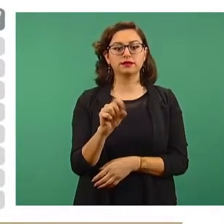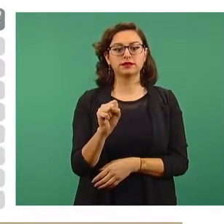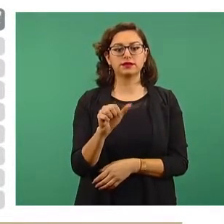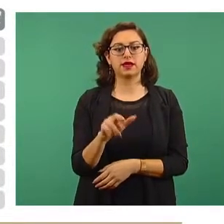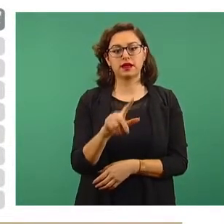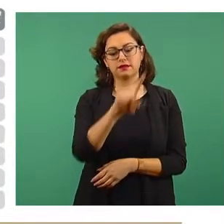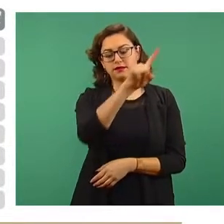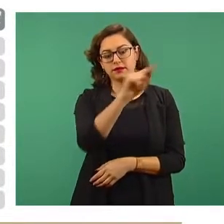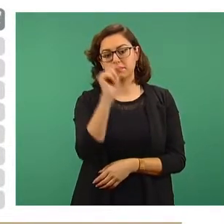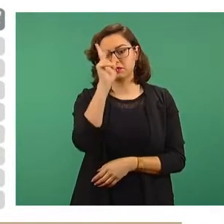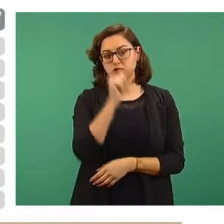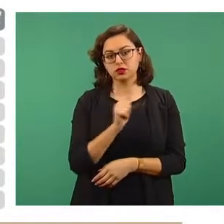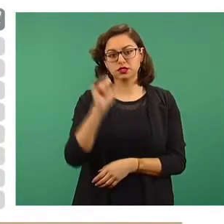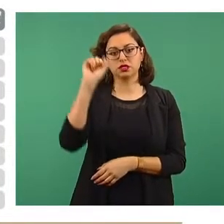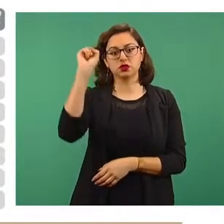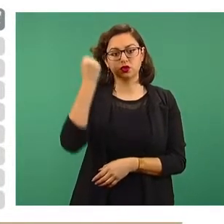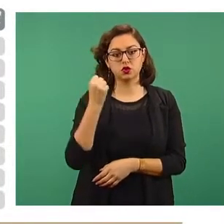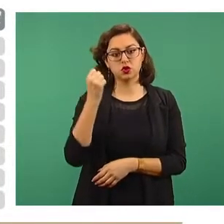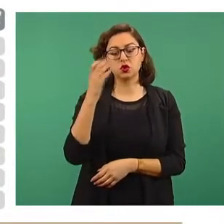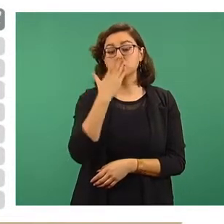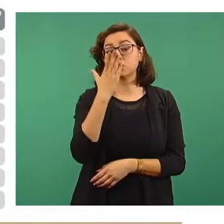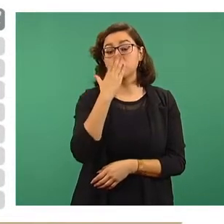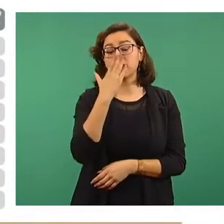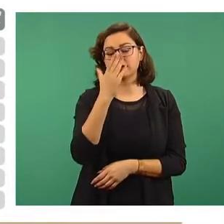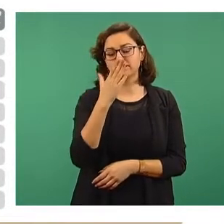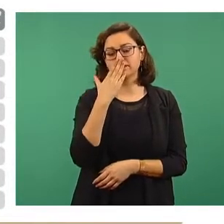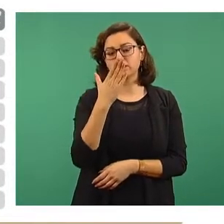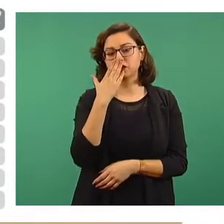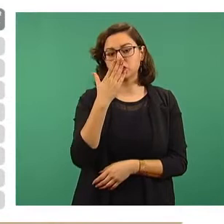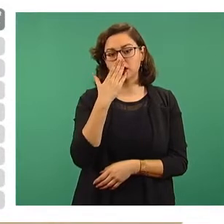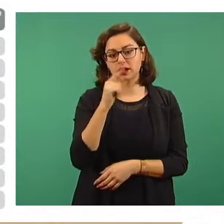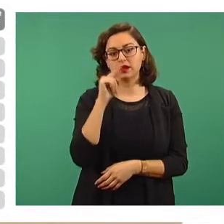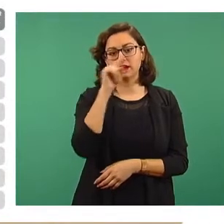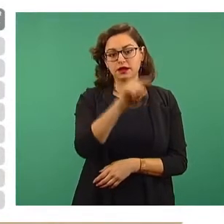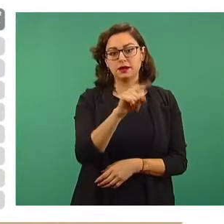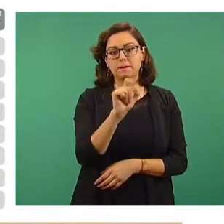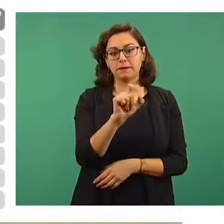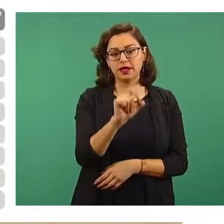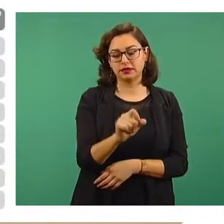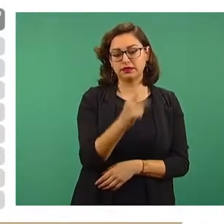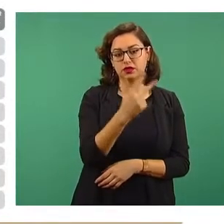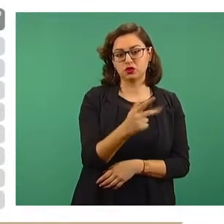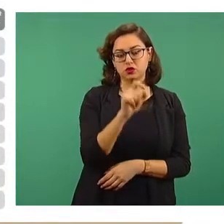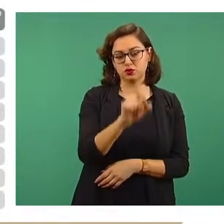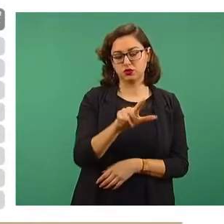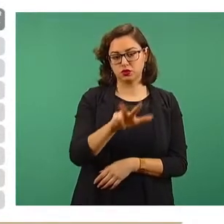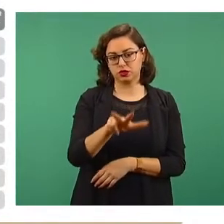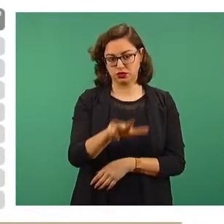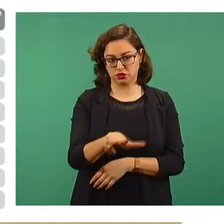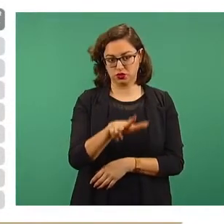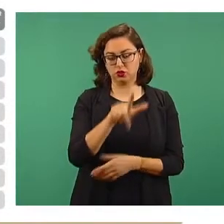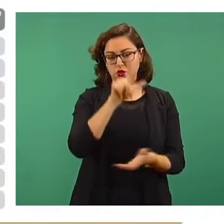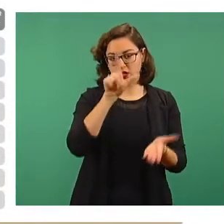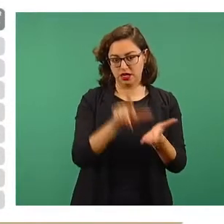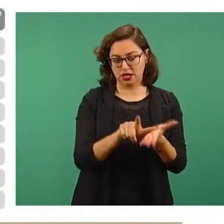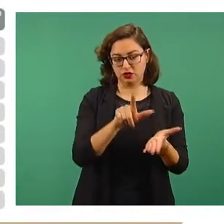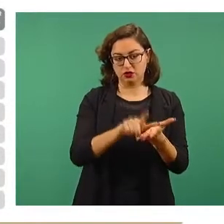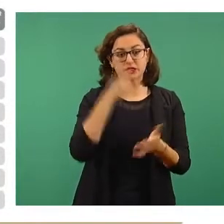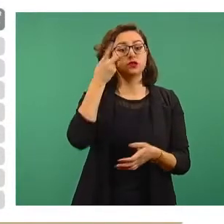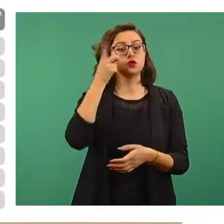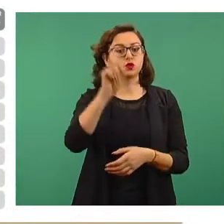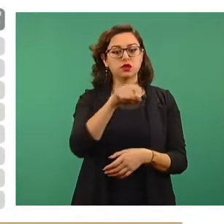Sonora, con un precio de 22 pesos con 18 centavos por litro y un margen de 3 pesos con 3